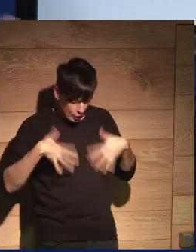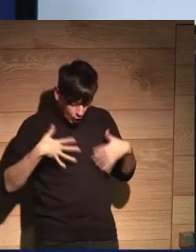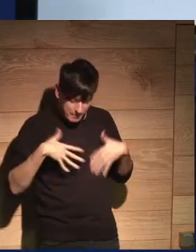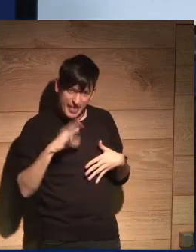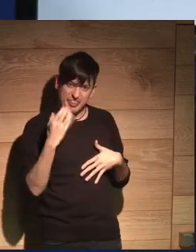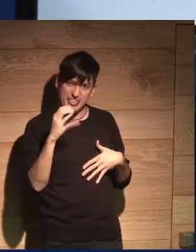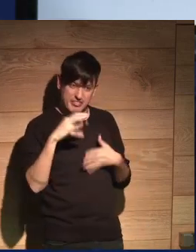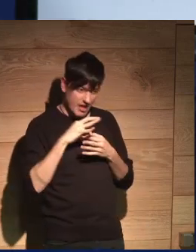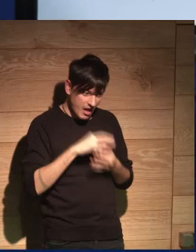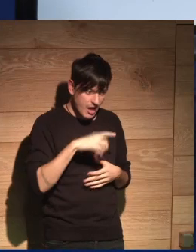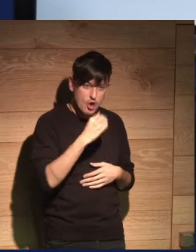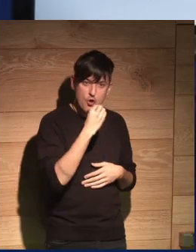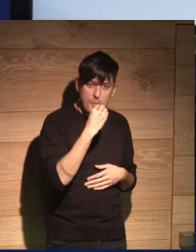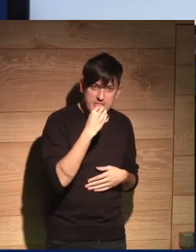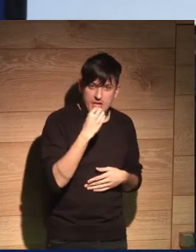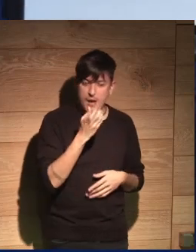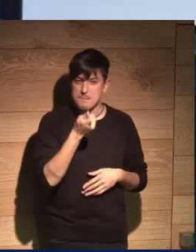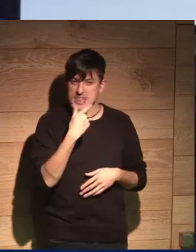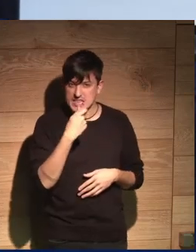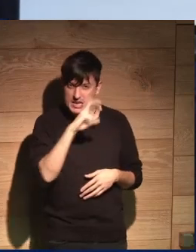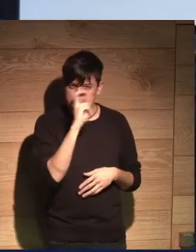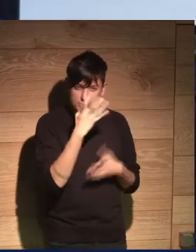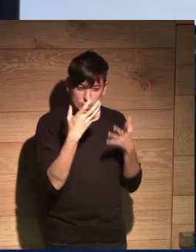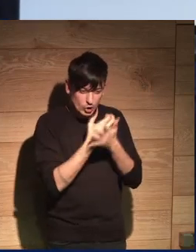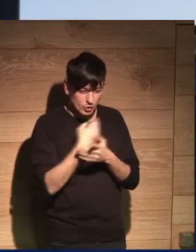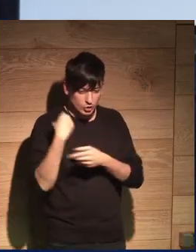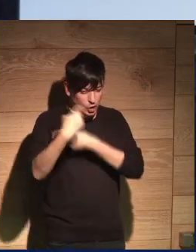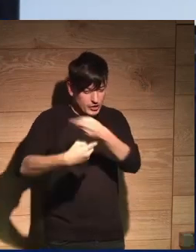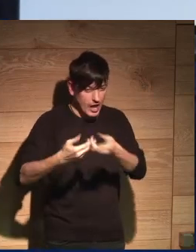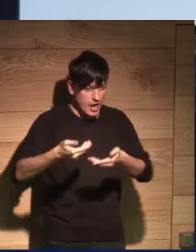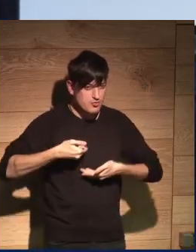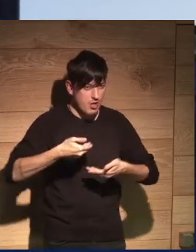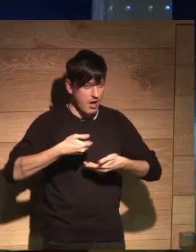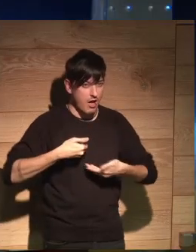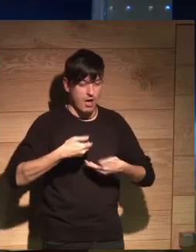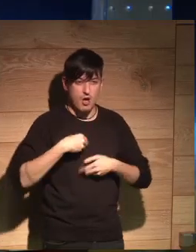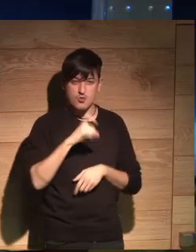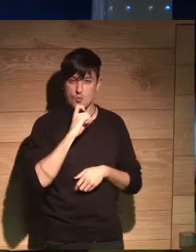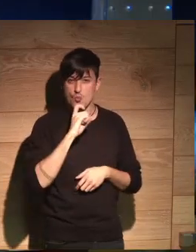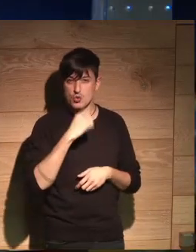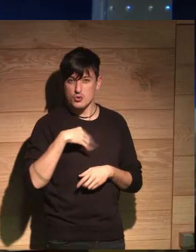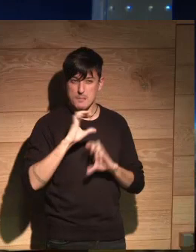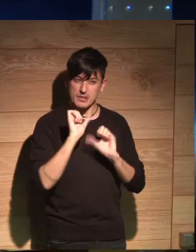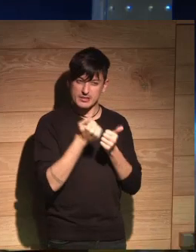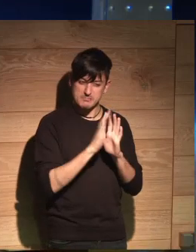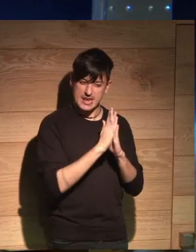ciencia de nuestros alimentos, la ciencia de nuestros fármacos, cómo nos ayuda a nuestro día a día. Y ahí empecé a darle vueltas al